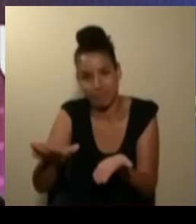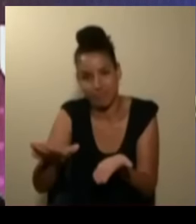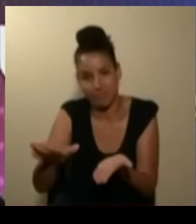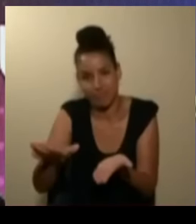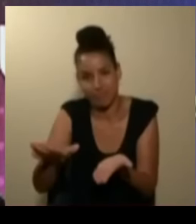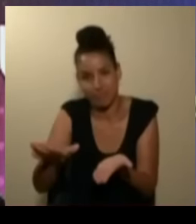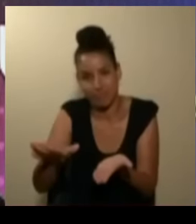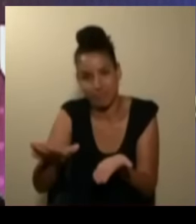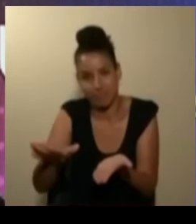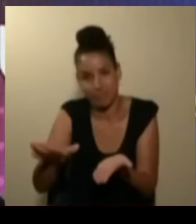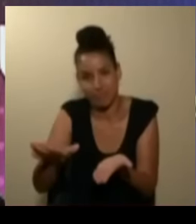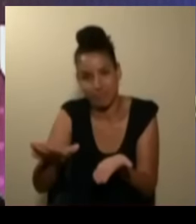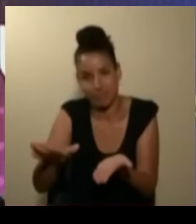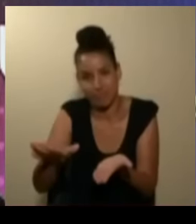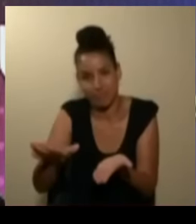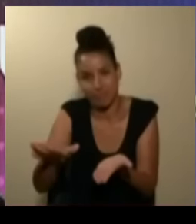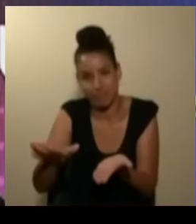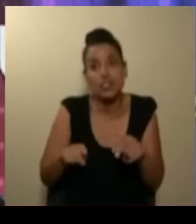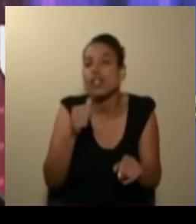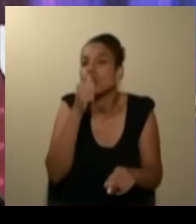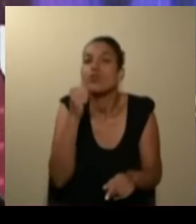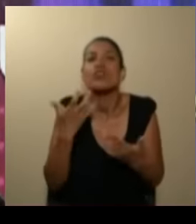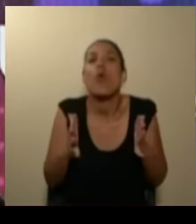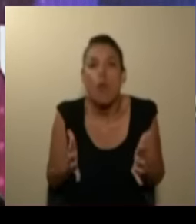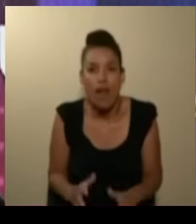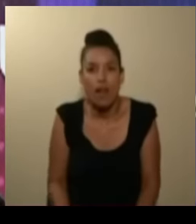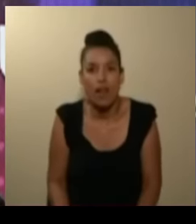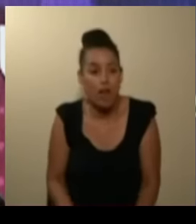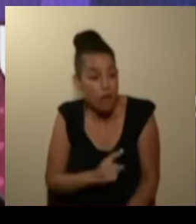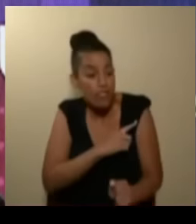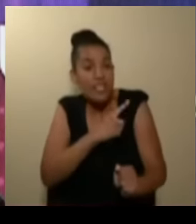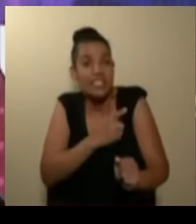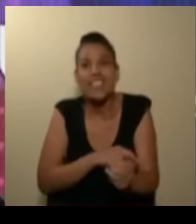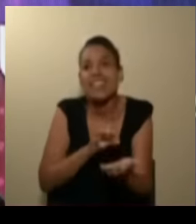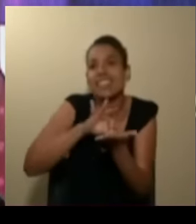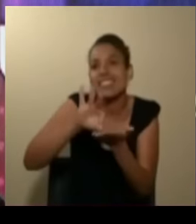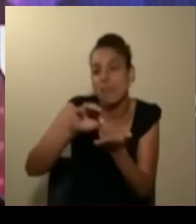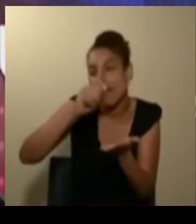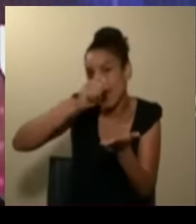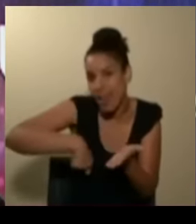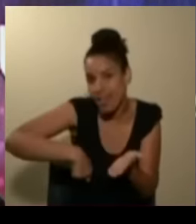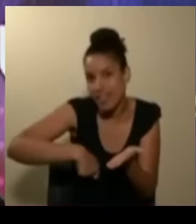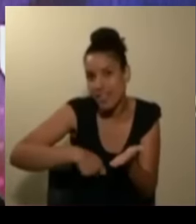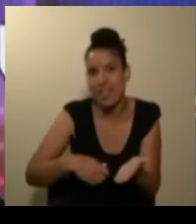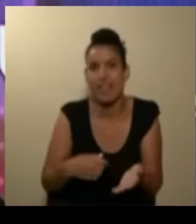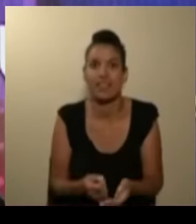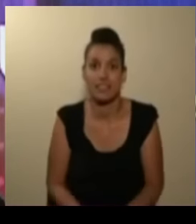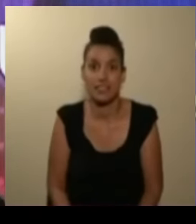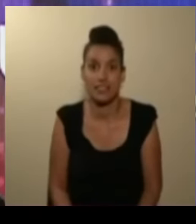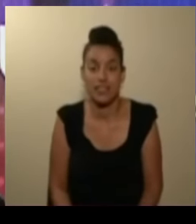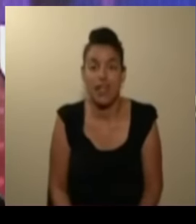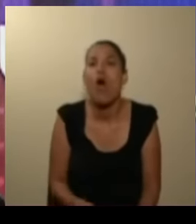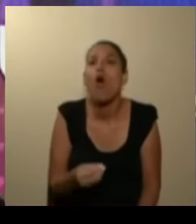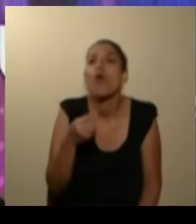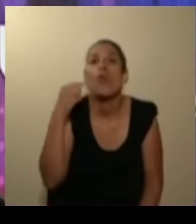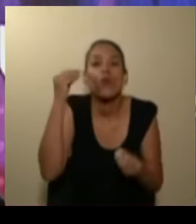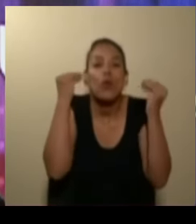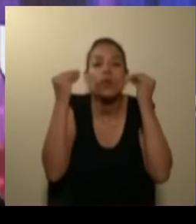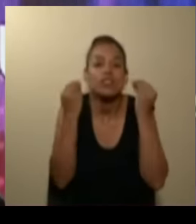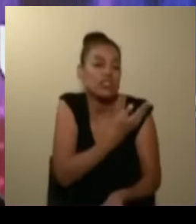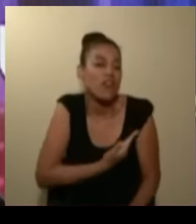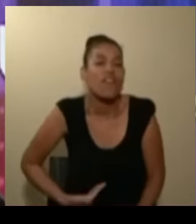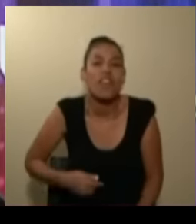era fortalecer los sistemas de garantía. ¿Dónde está la preocupación del gobierno en este sentido? Bueno, ¿qué